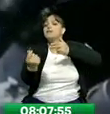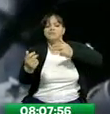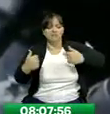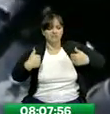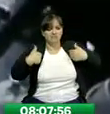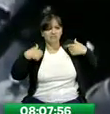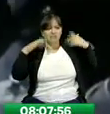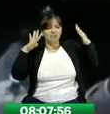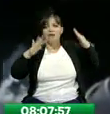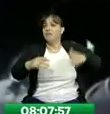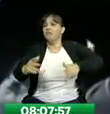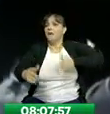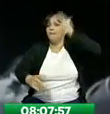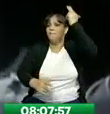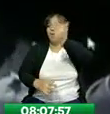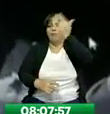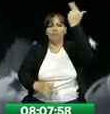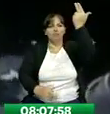traslado